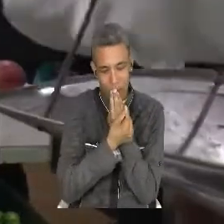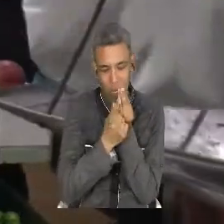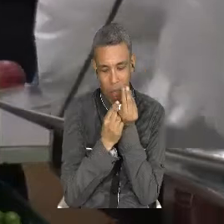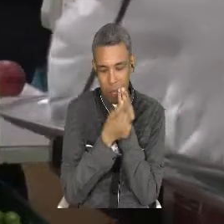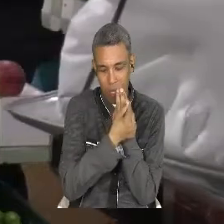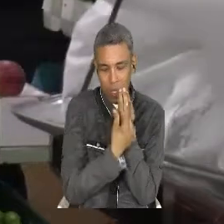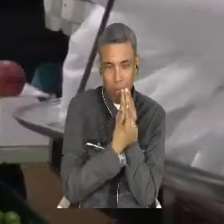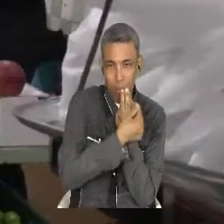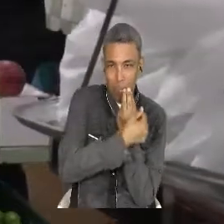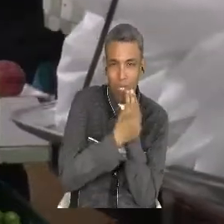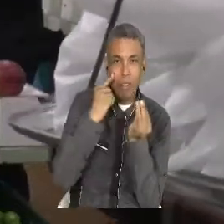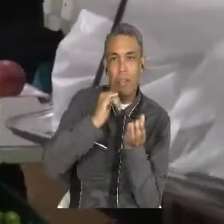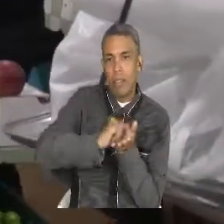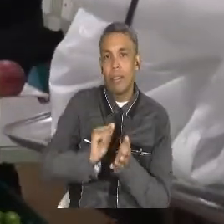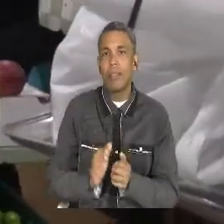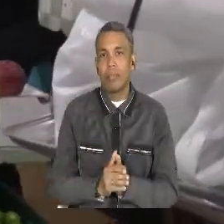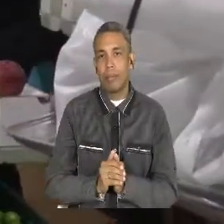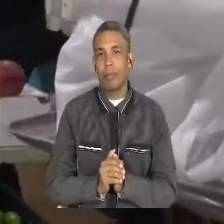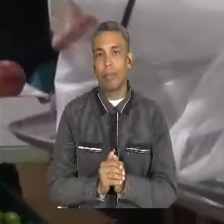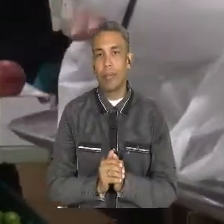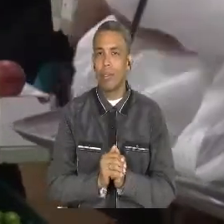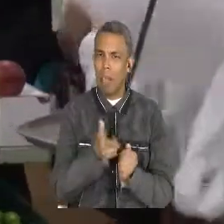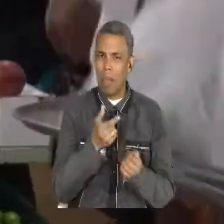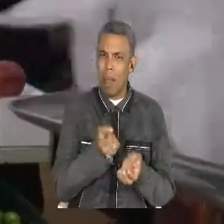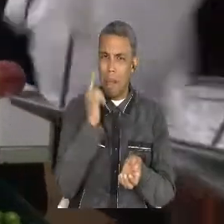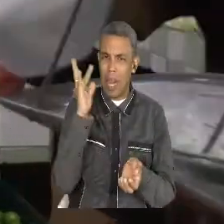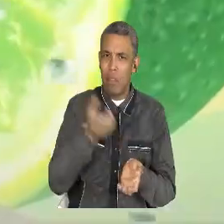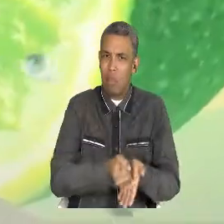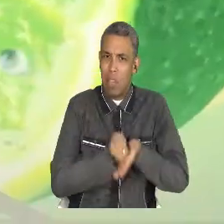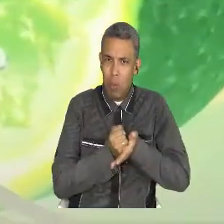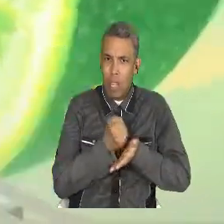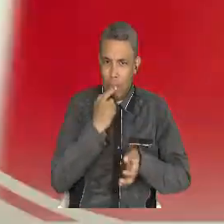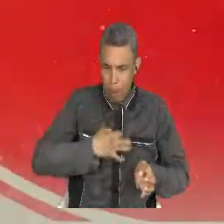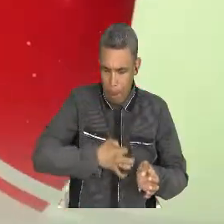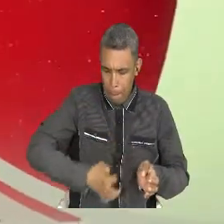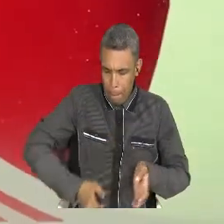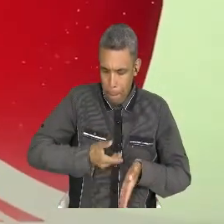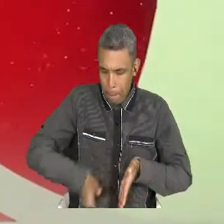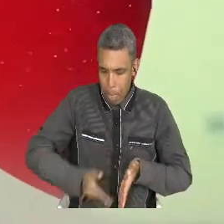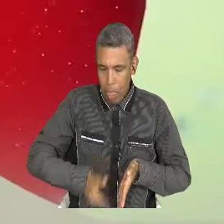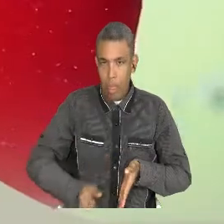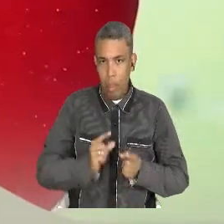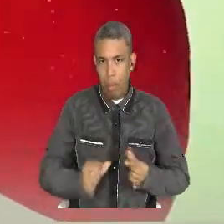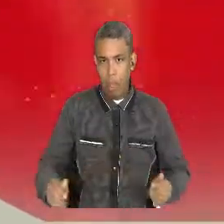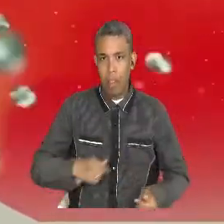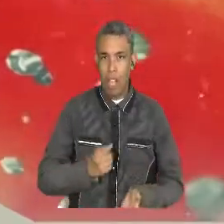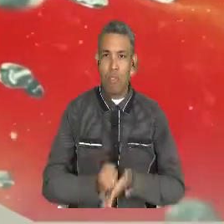Y ahí vamos a vernos en el set. Acompáñenos el día de hoy.